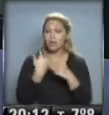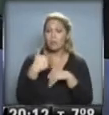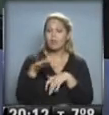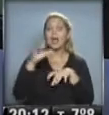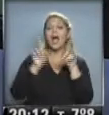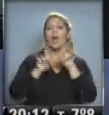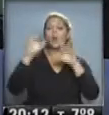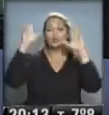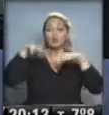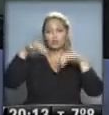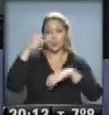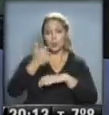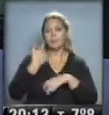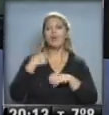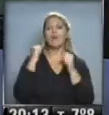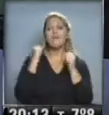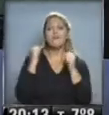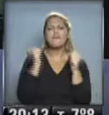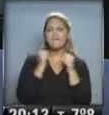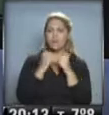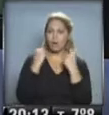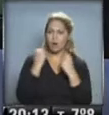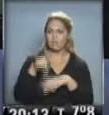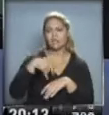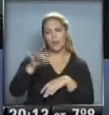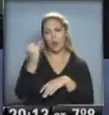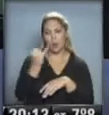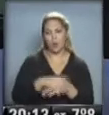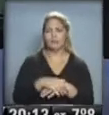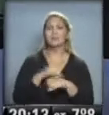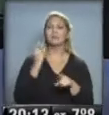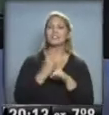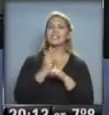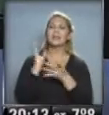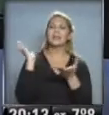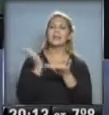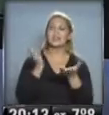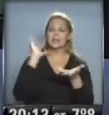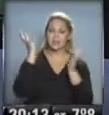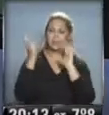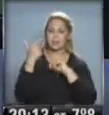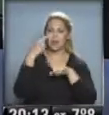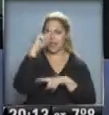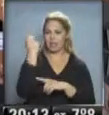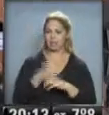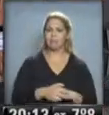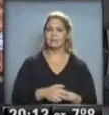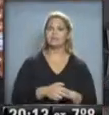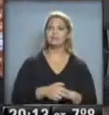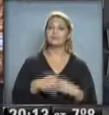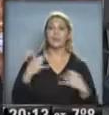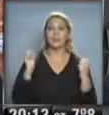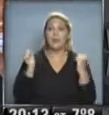probabilidad de algunas precipitaciones, pero el frío intenso a partir del jueves. Como siempre, la información la brinda el Servicio Meteorológico Nacional. Muy bien,